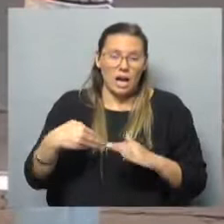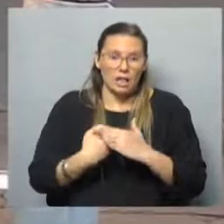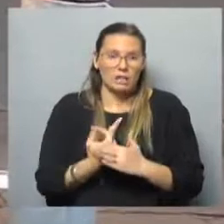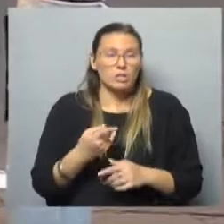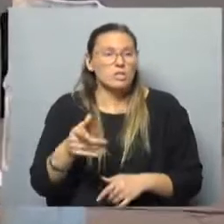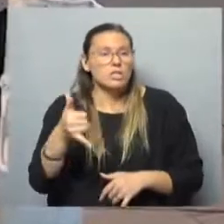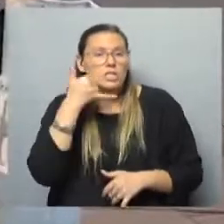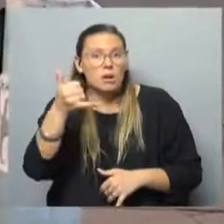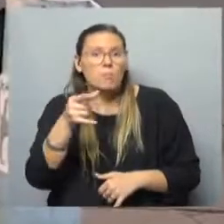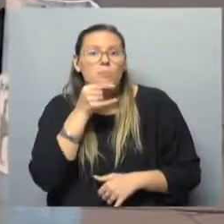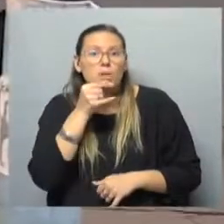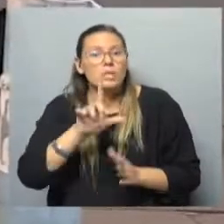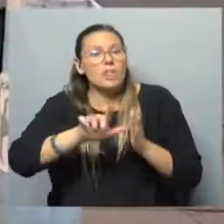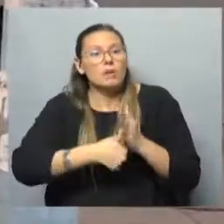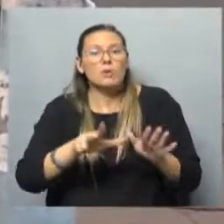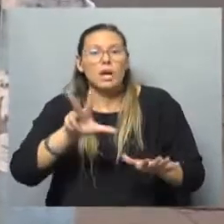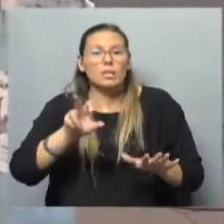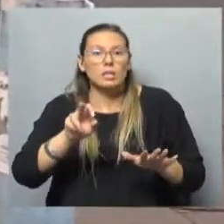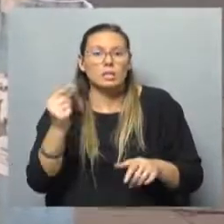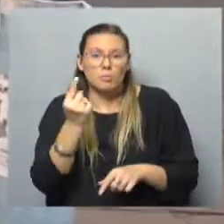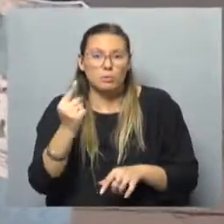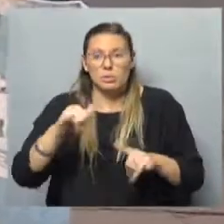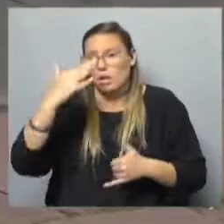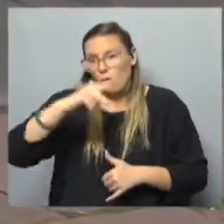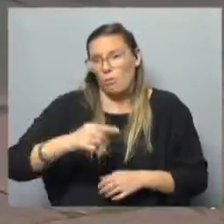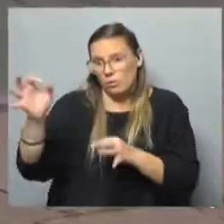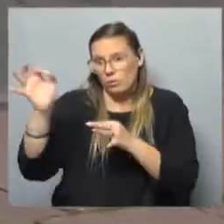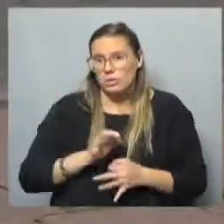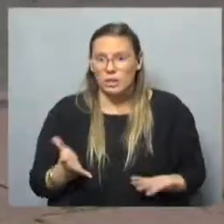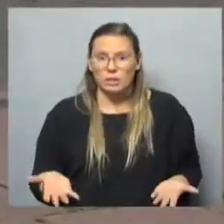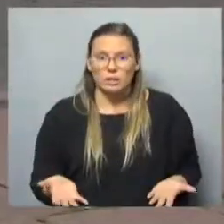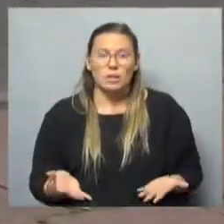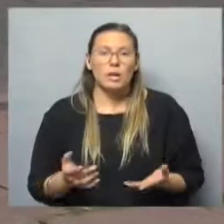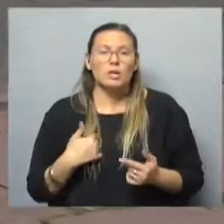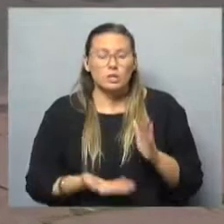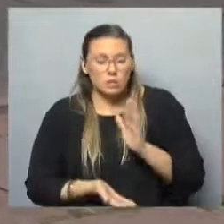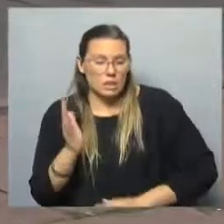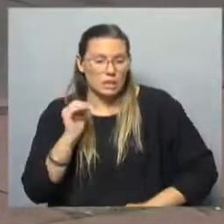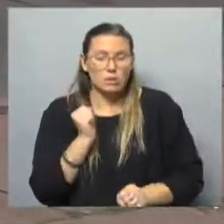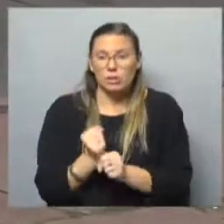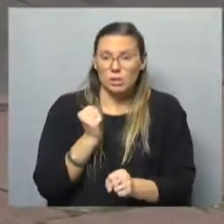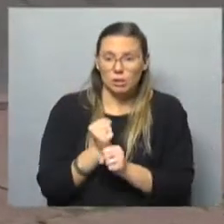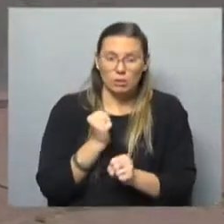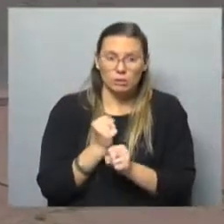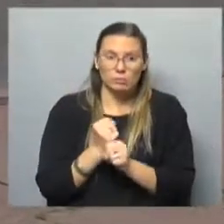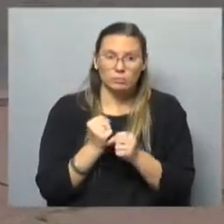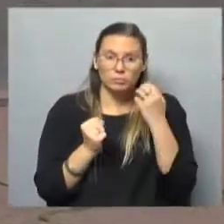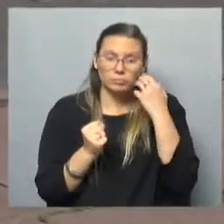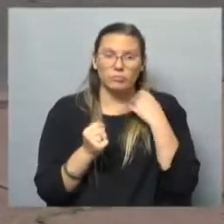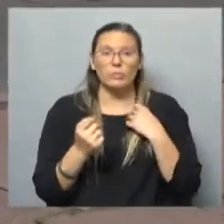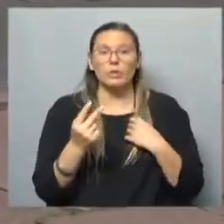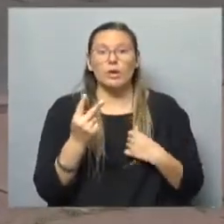policía y te demora más de 30 minutos. Y cuando llegan ya no hay nadie, ya te robaron todo. A mí puntualmente saliendo del trabajo,